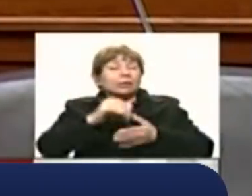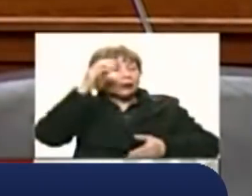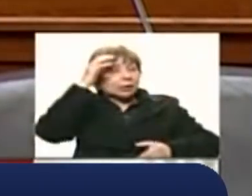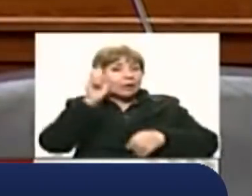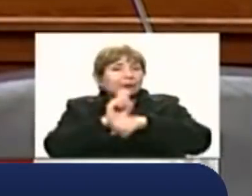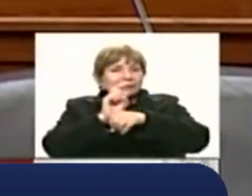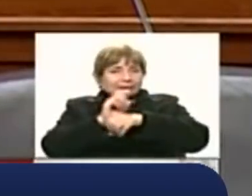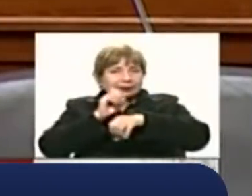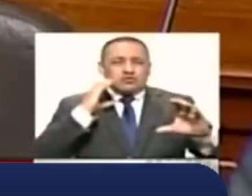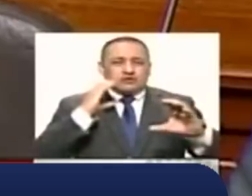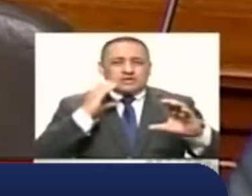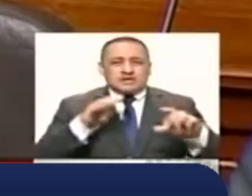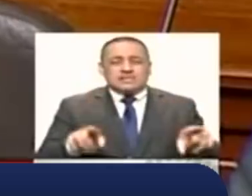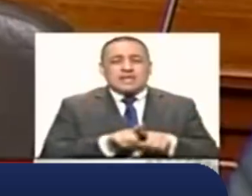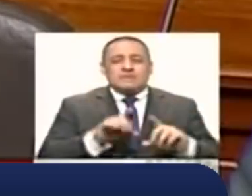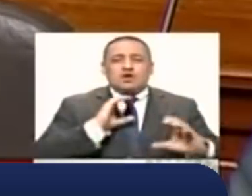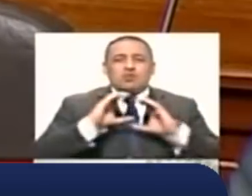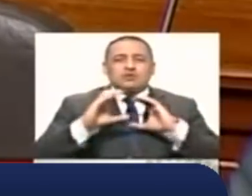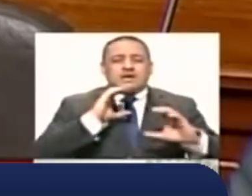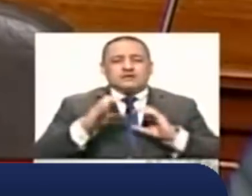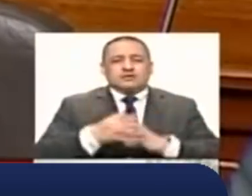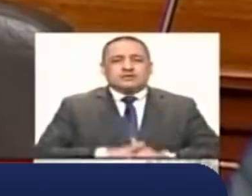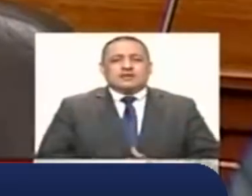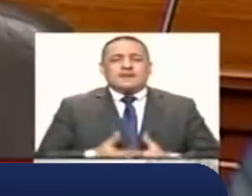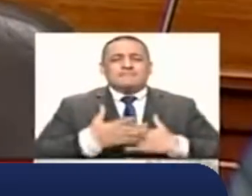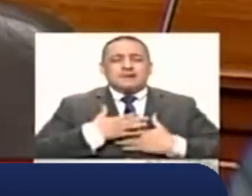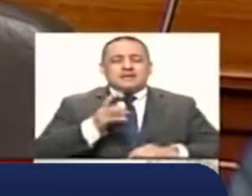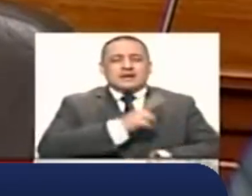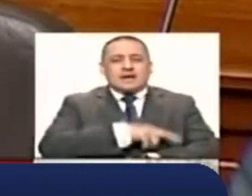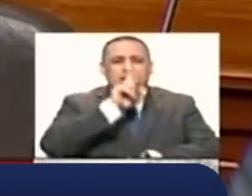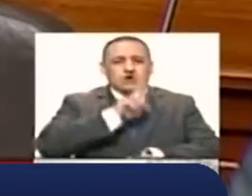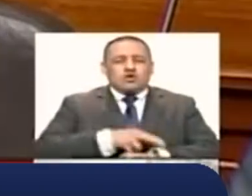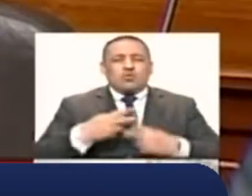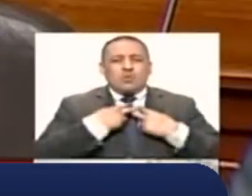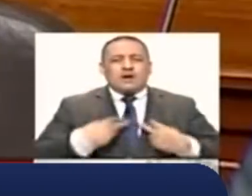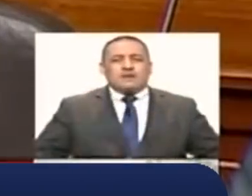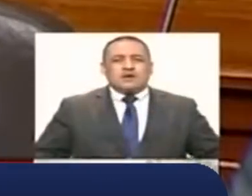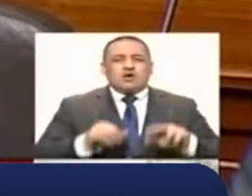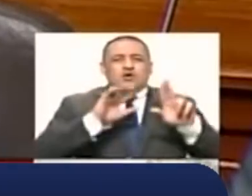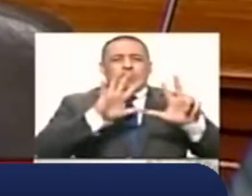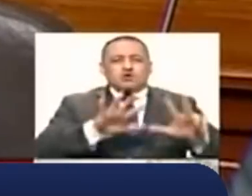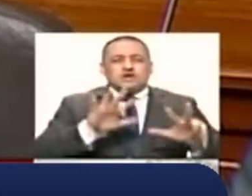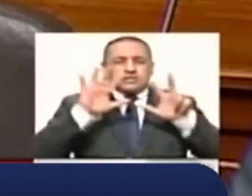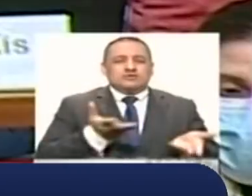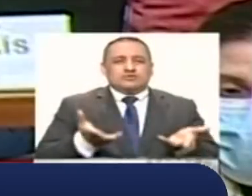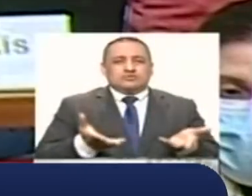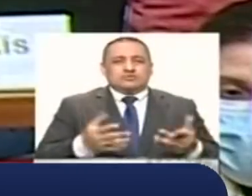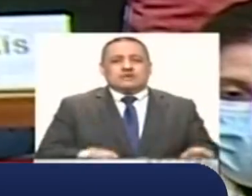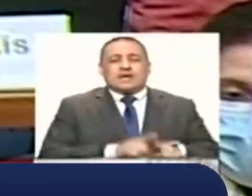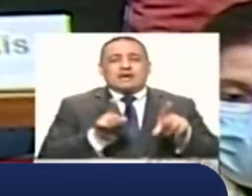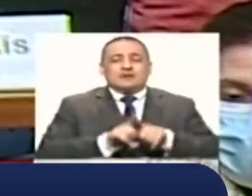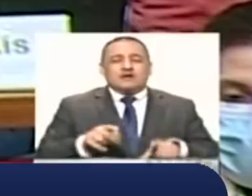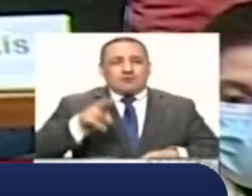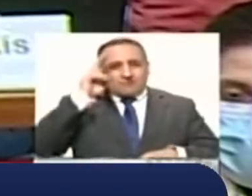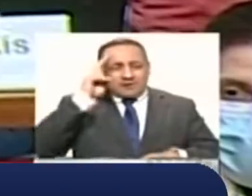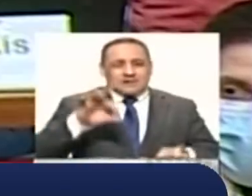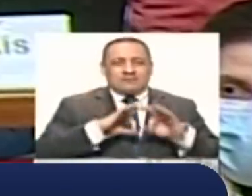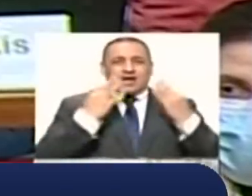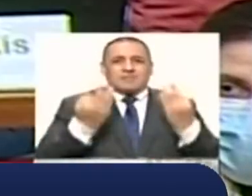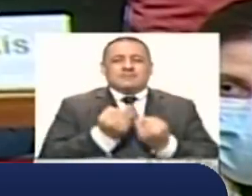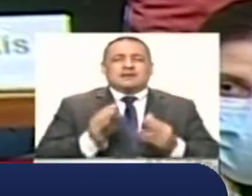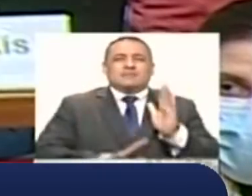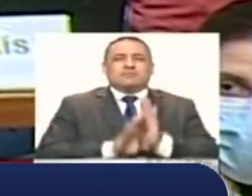hay tratativas y hay negociaciones mesa que convence. Ahora, evidentemente, durante las 3 horas tú seguramente